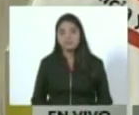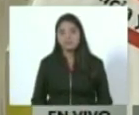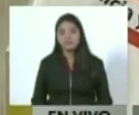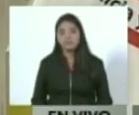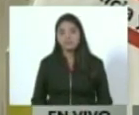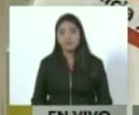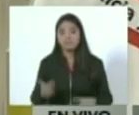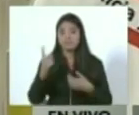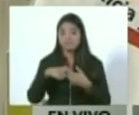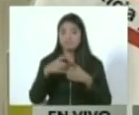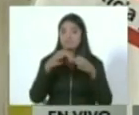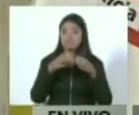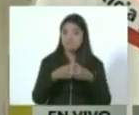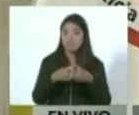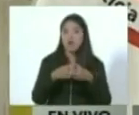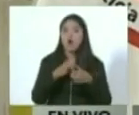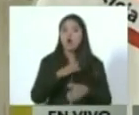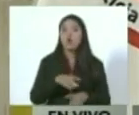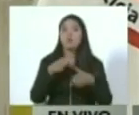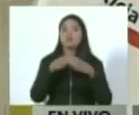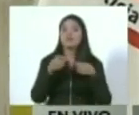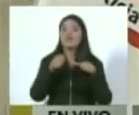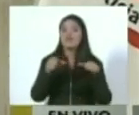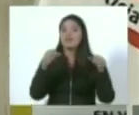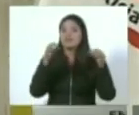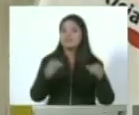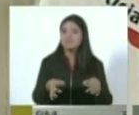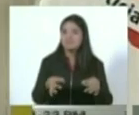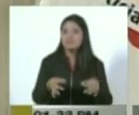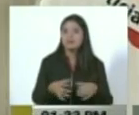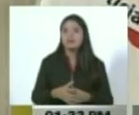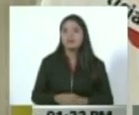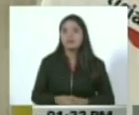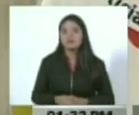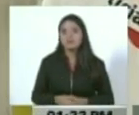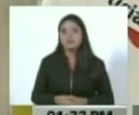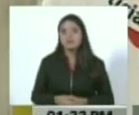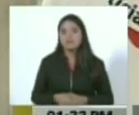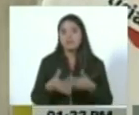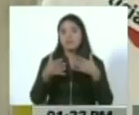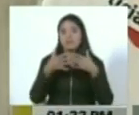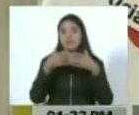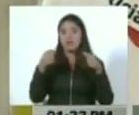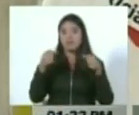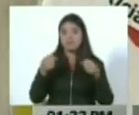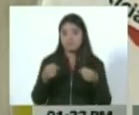y miembro de la Comisión Permanente de Culto y Régimen Penitenciario.